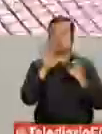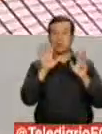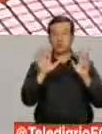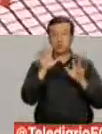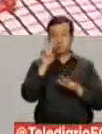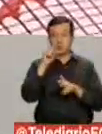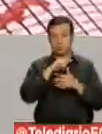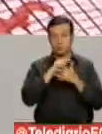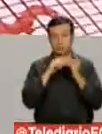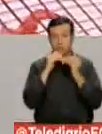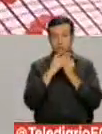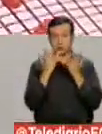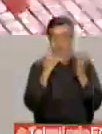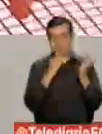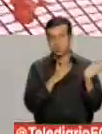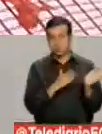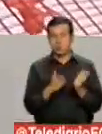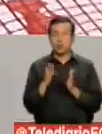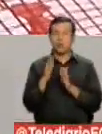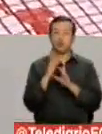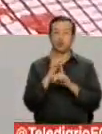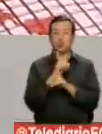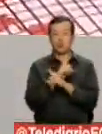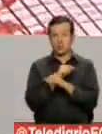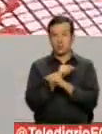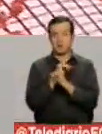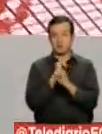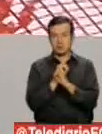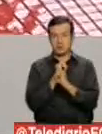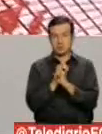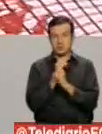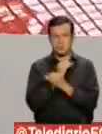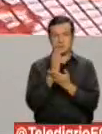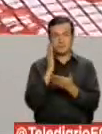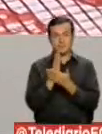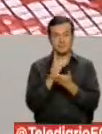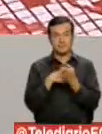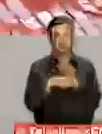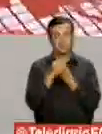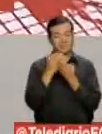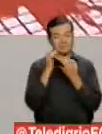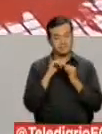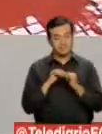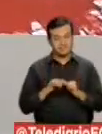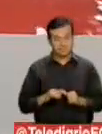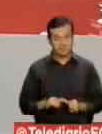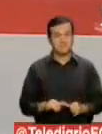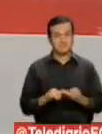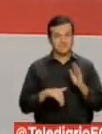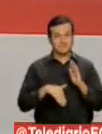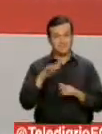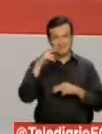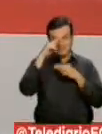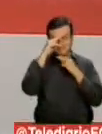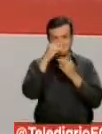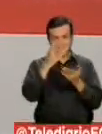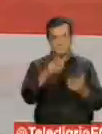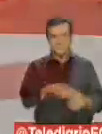estamos revisando en la cuenta de Twitter del Instituto Geofísico. Vamos a una pausa y enseguida regresamos con más